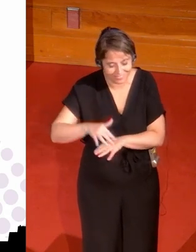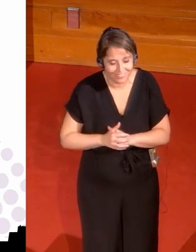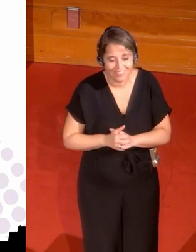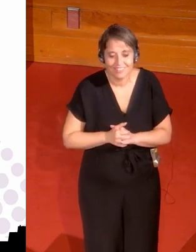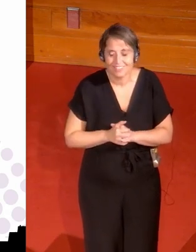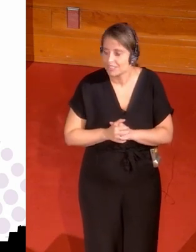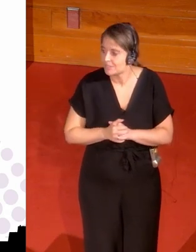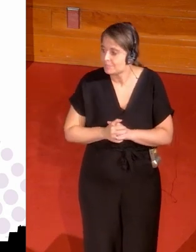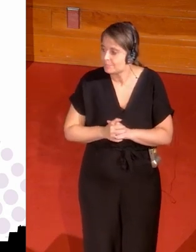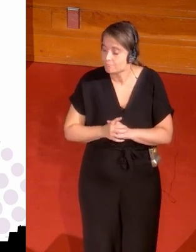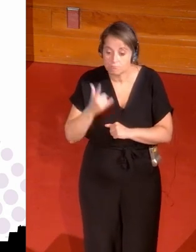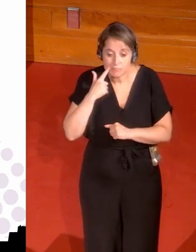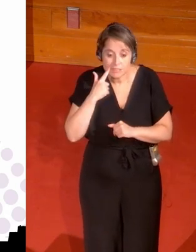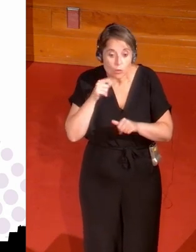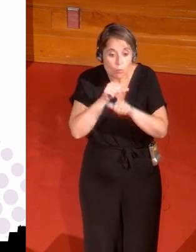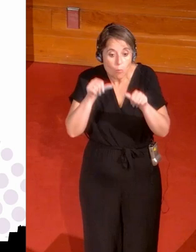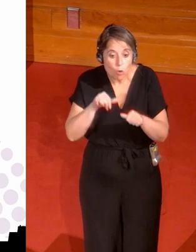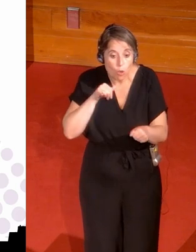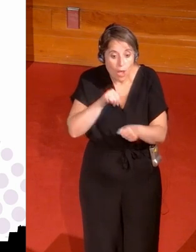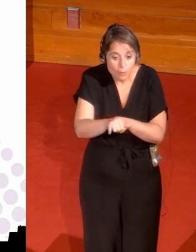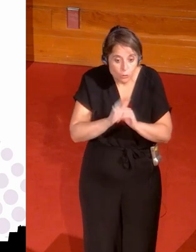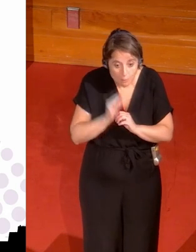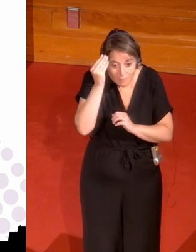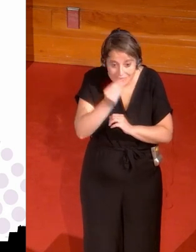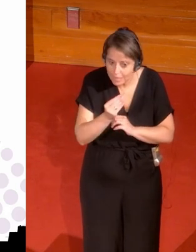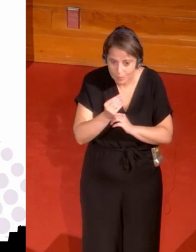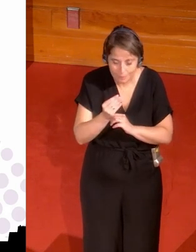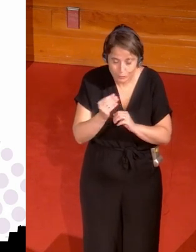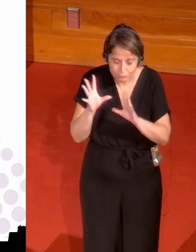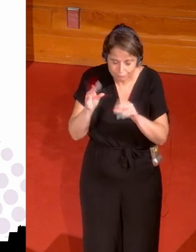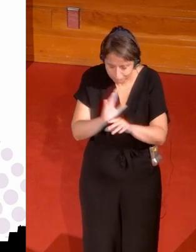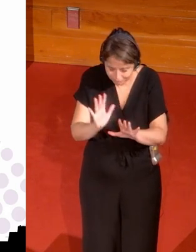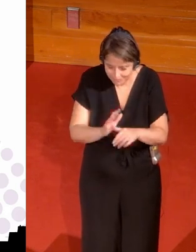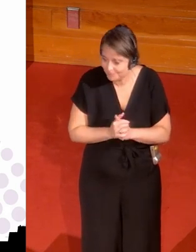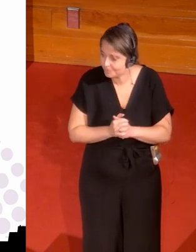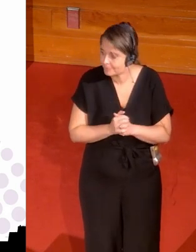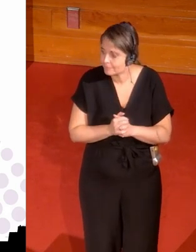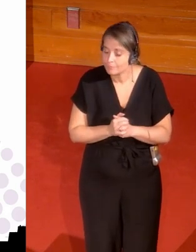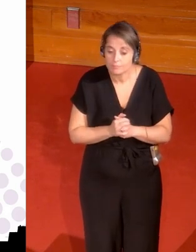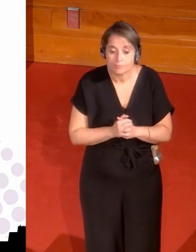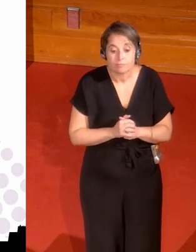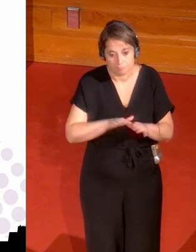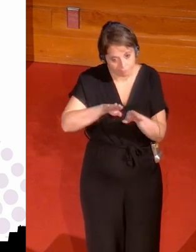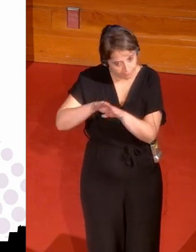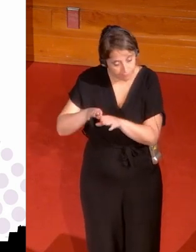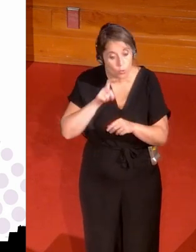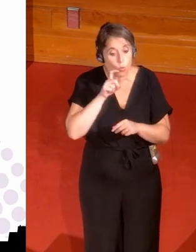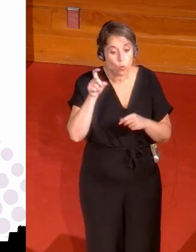eh está en modo avión pero digo creía que estaba en modo avión pero no lo está y en cuanto a Ucrania